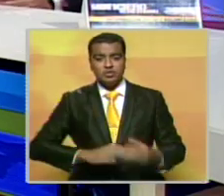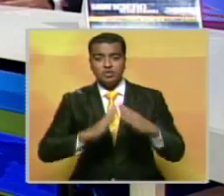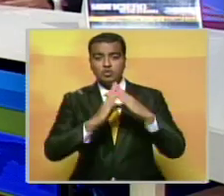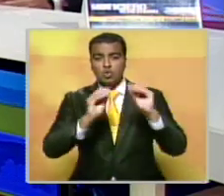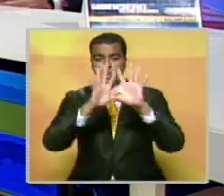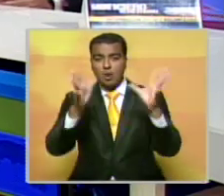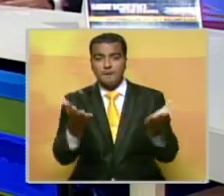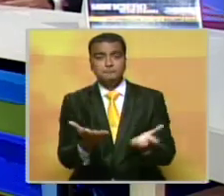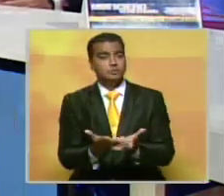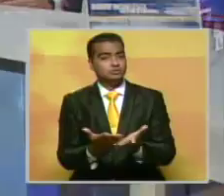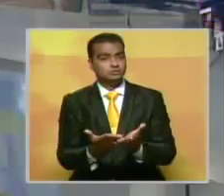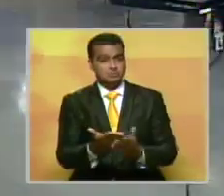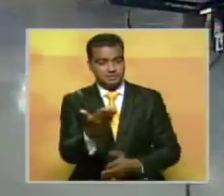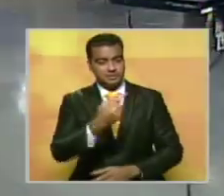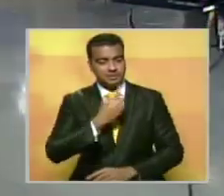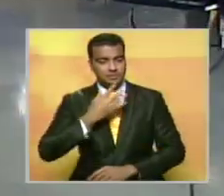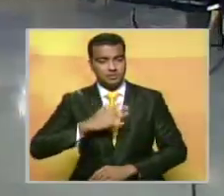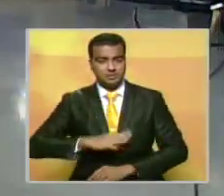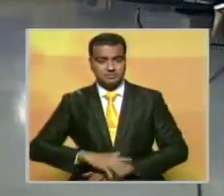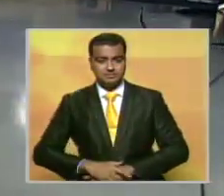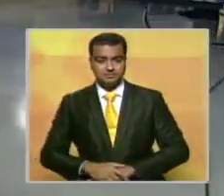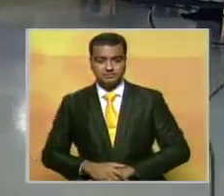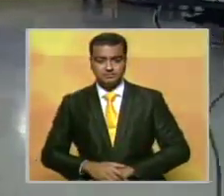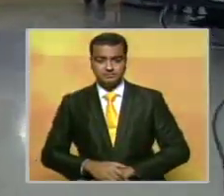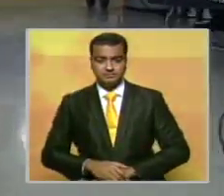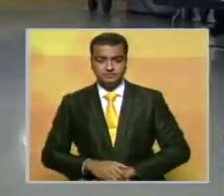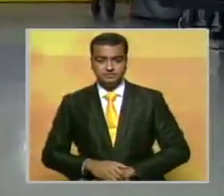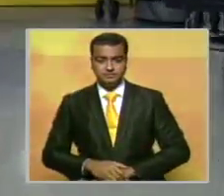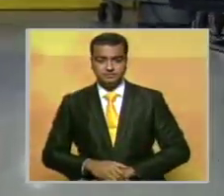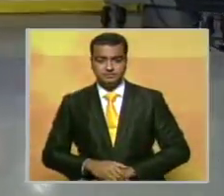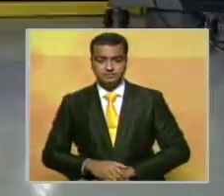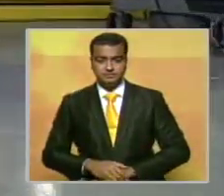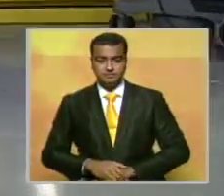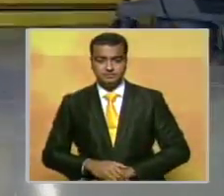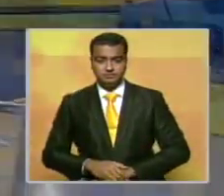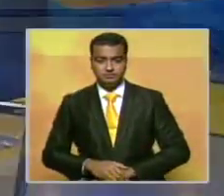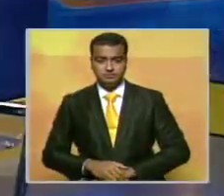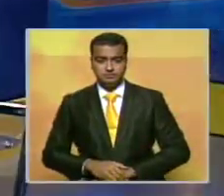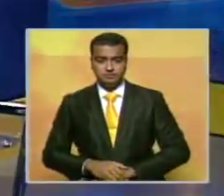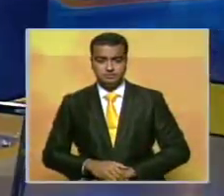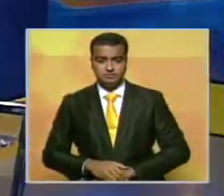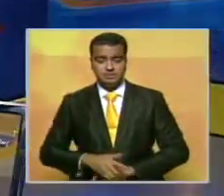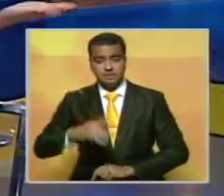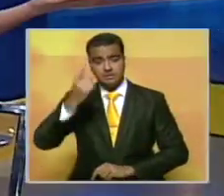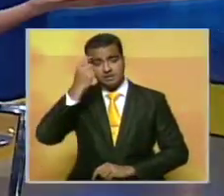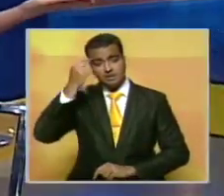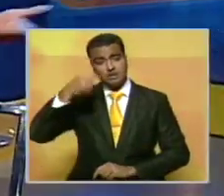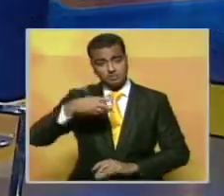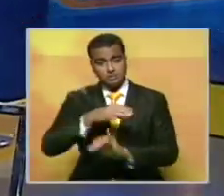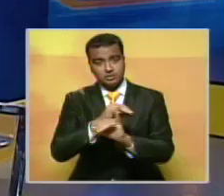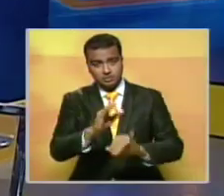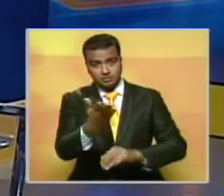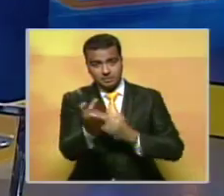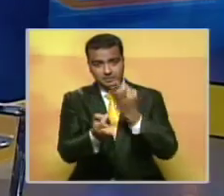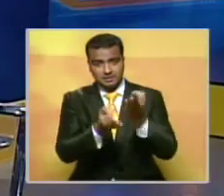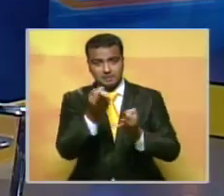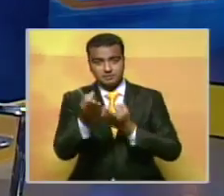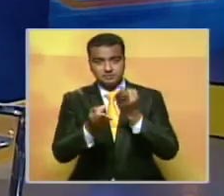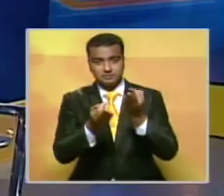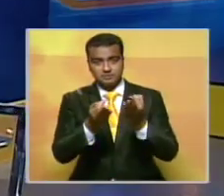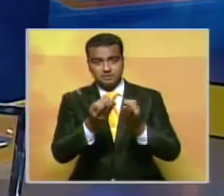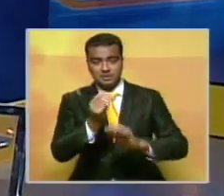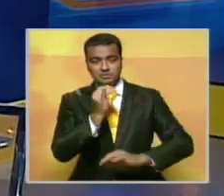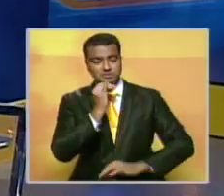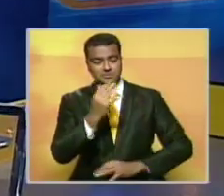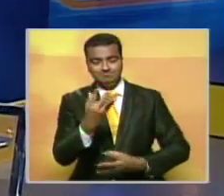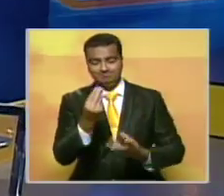el mundo artístico ante esta noticia. Chicos, así es. Bueno, nos toca iniciar el día de hoy, como ya ustedes lo comentaron, con esta